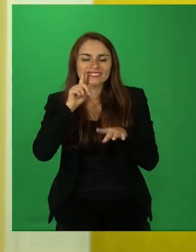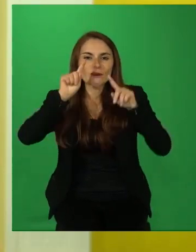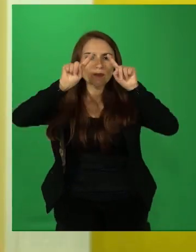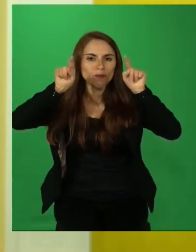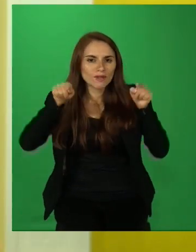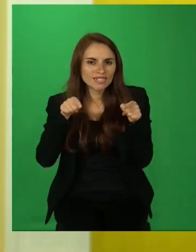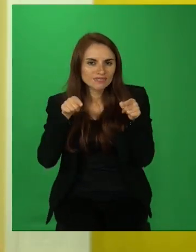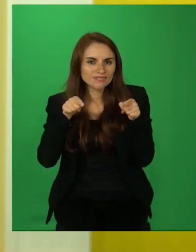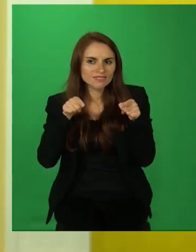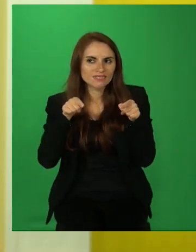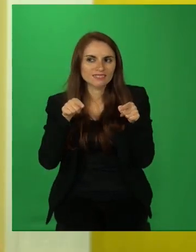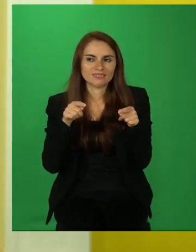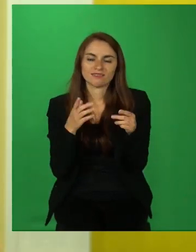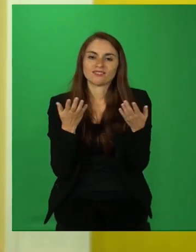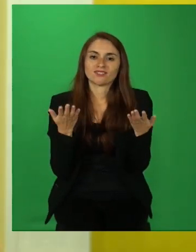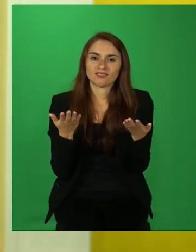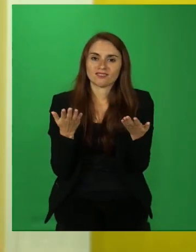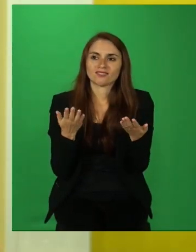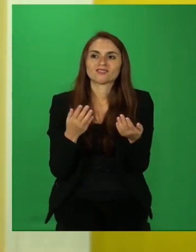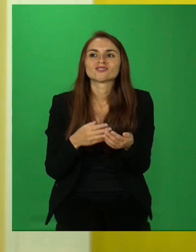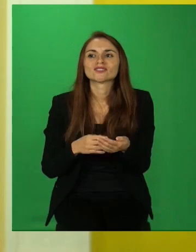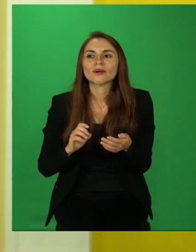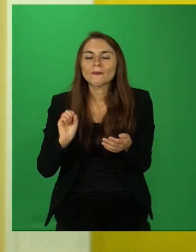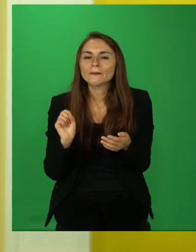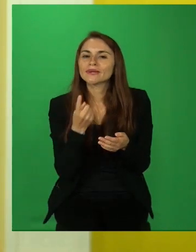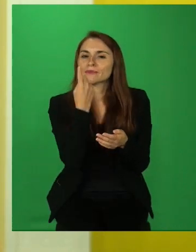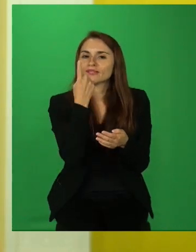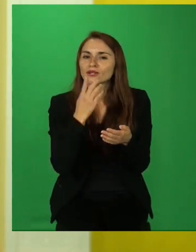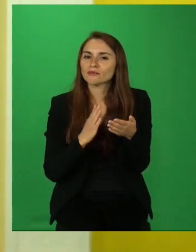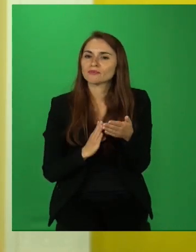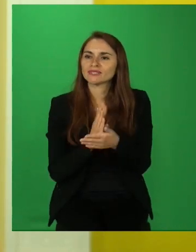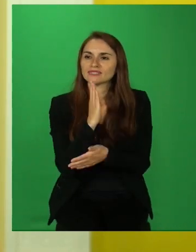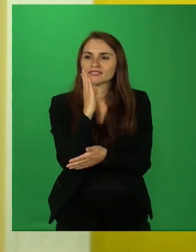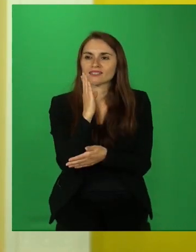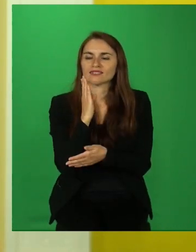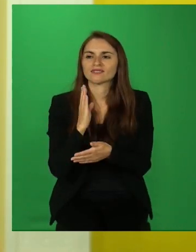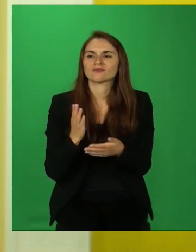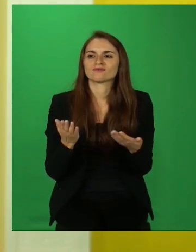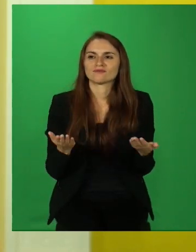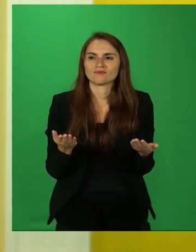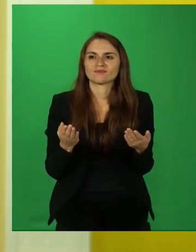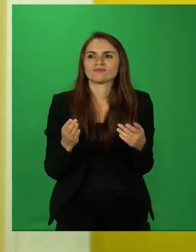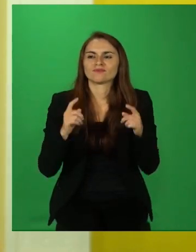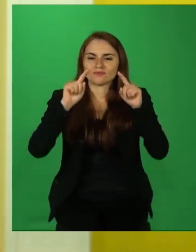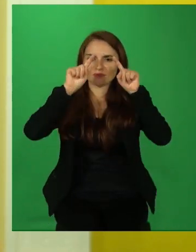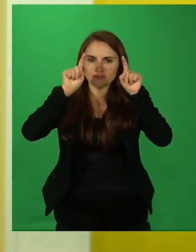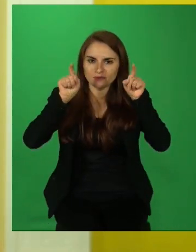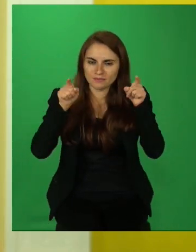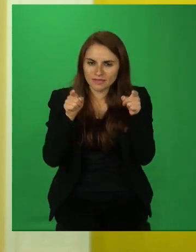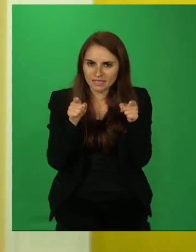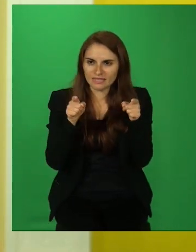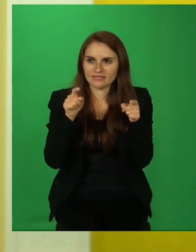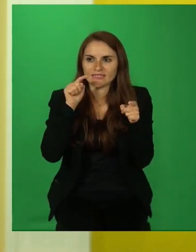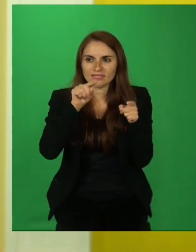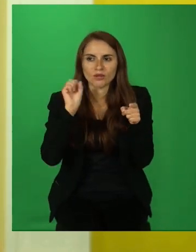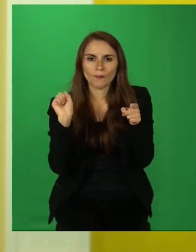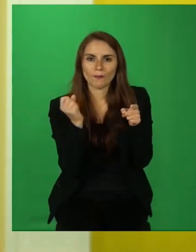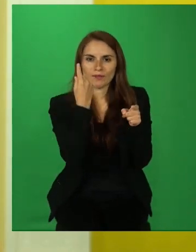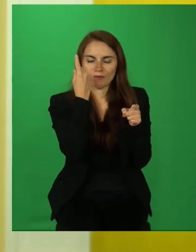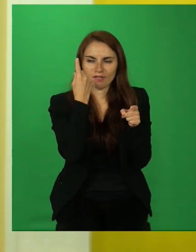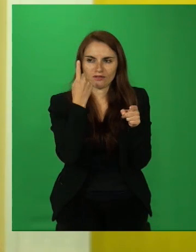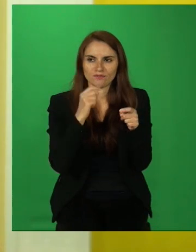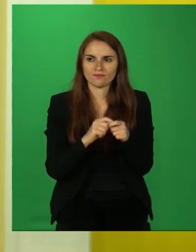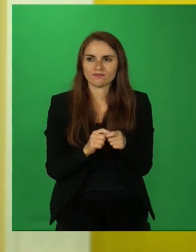paréntesis por lo tanto lo que tenemos que hacer es justamente comenzar por los paréntesis